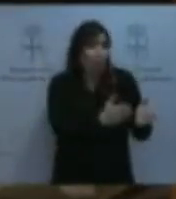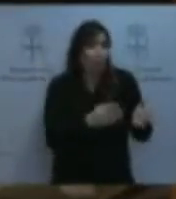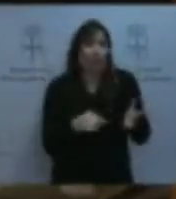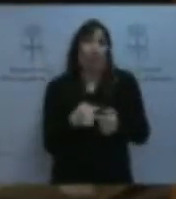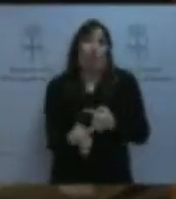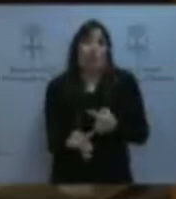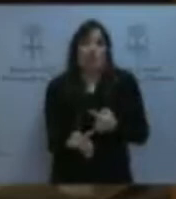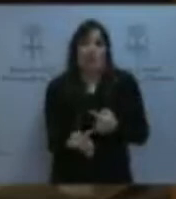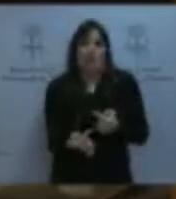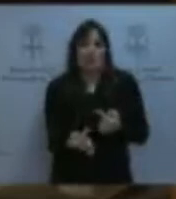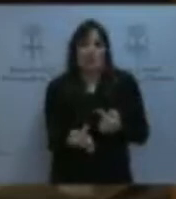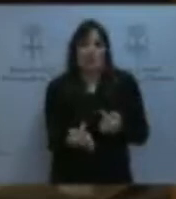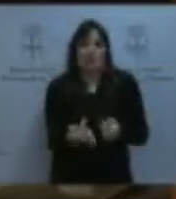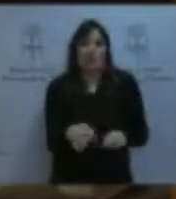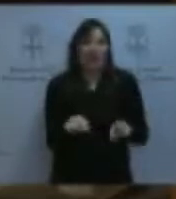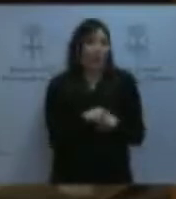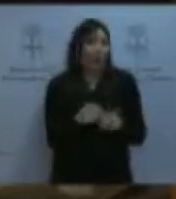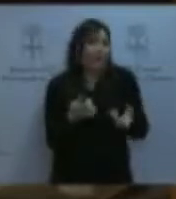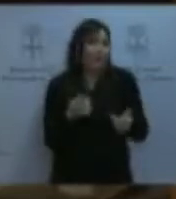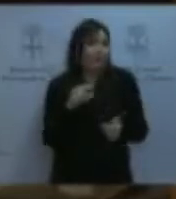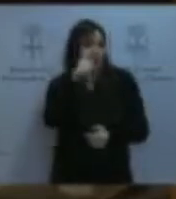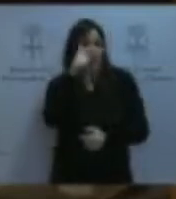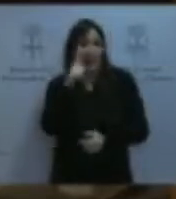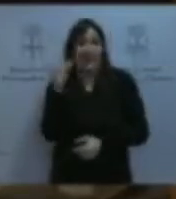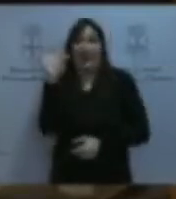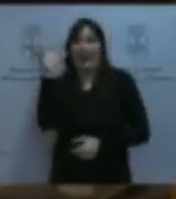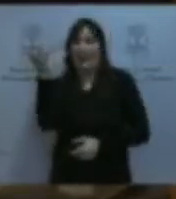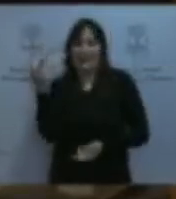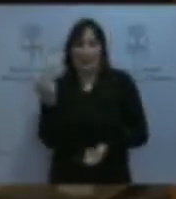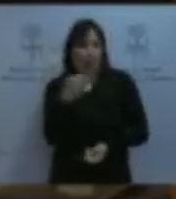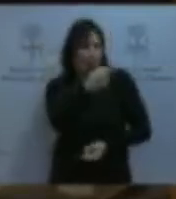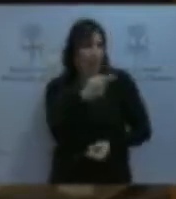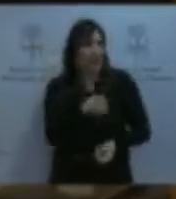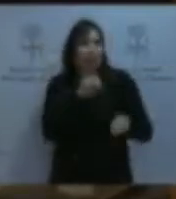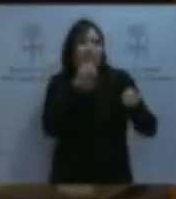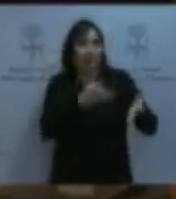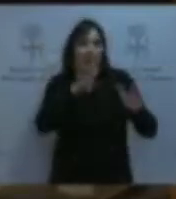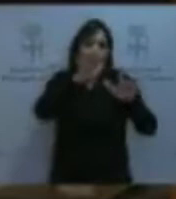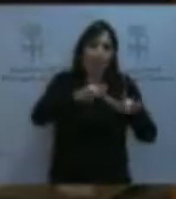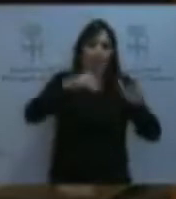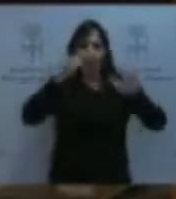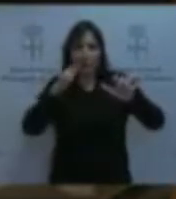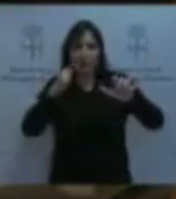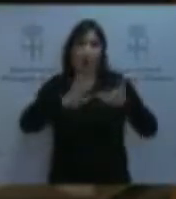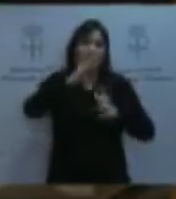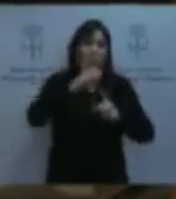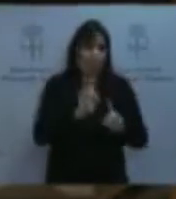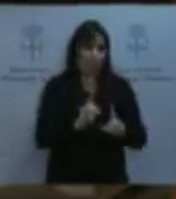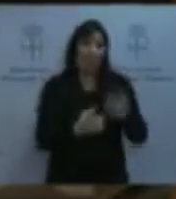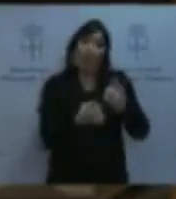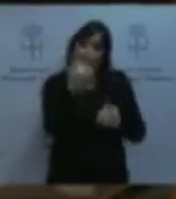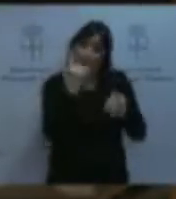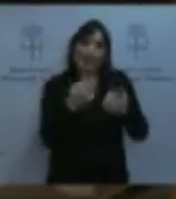tiempo, ¿no? Cada vez que haya una nevada, cada vez que haya un incendio, pero de cuando en cuando no estaría mal, porque sí le vimos en Fitur, utilizando como fondo y